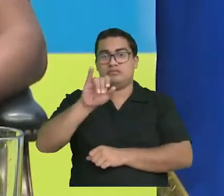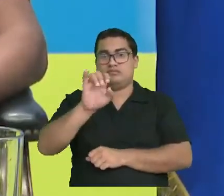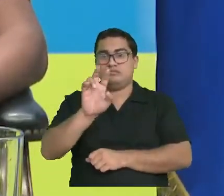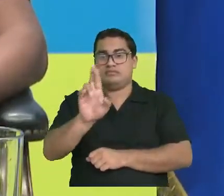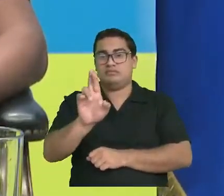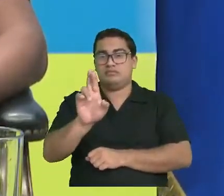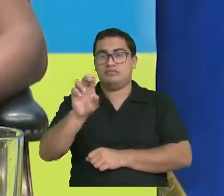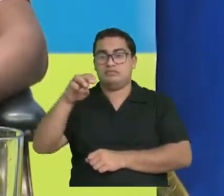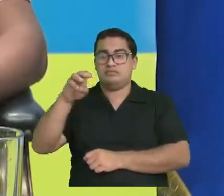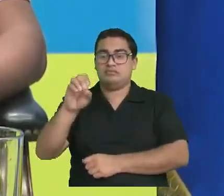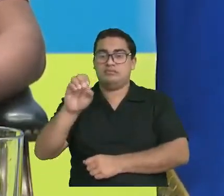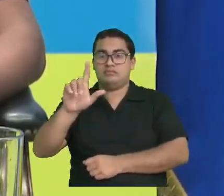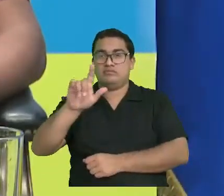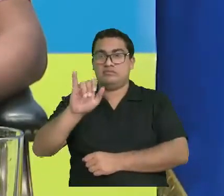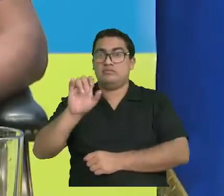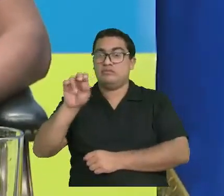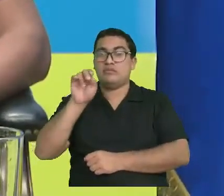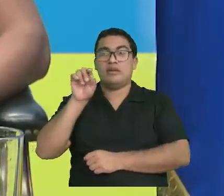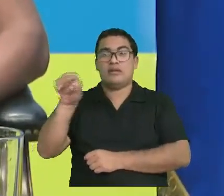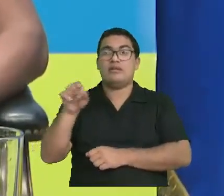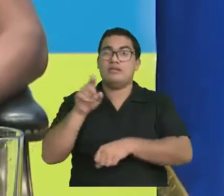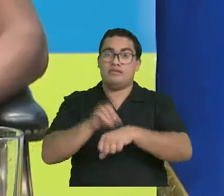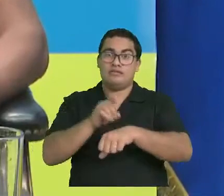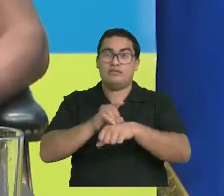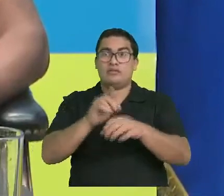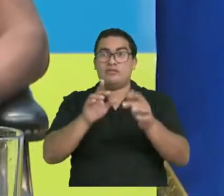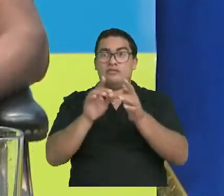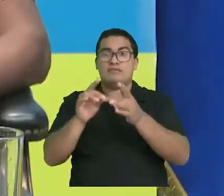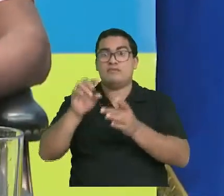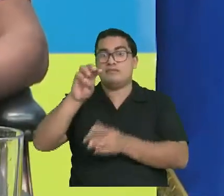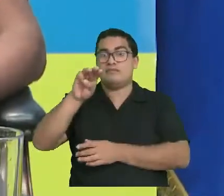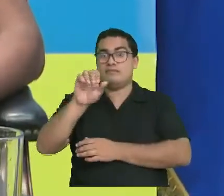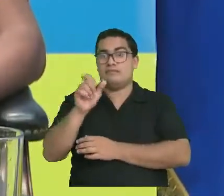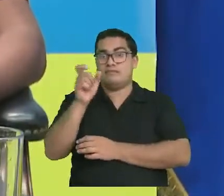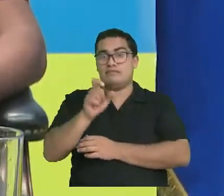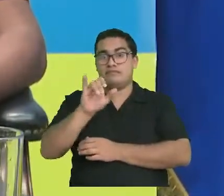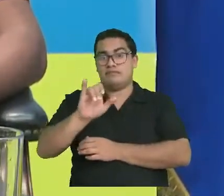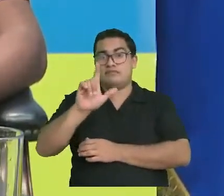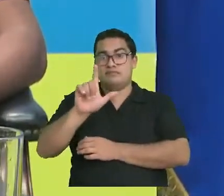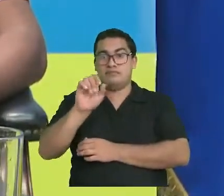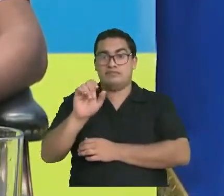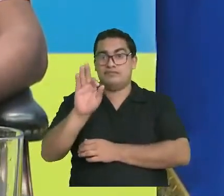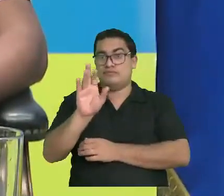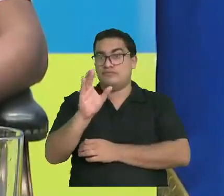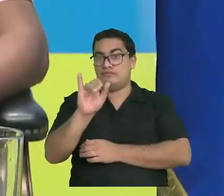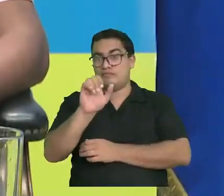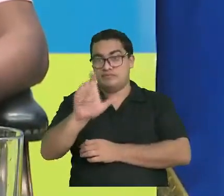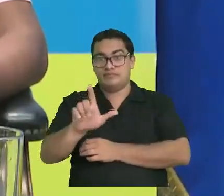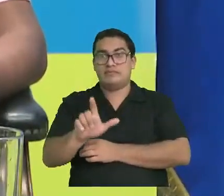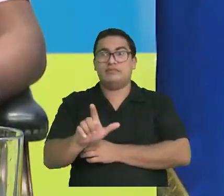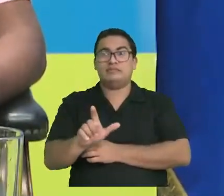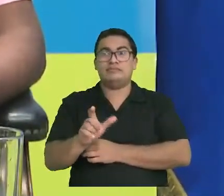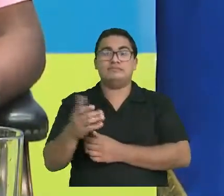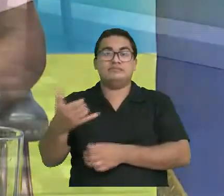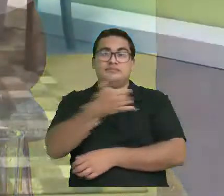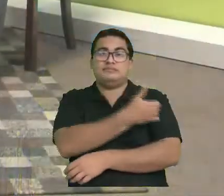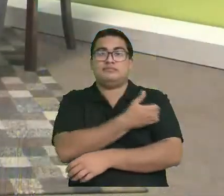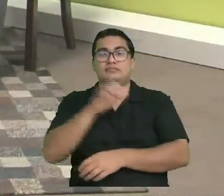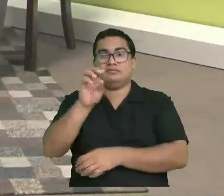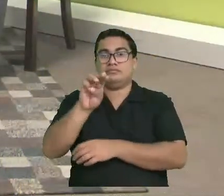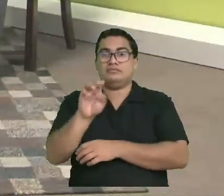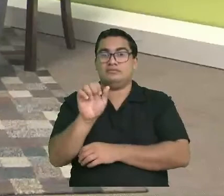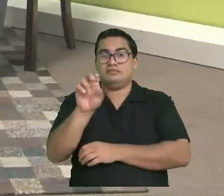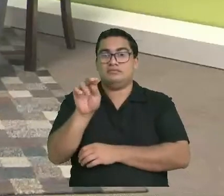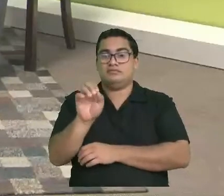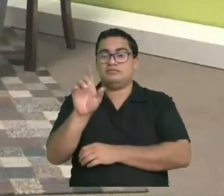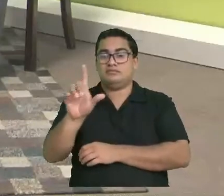es cirujano maxilofacial del Hospital de Referencia Nacional Manolo Morales. Doctor,